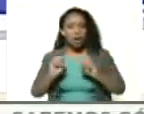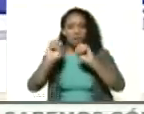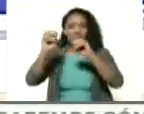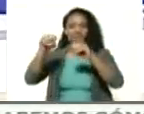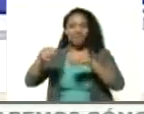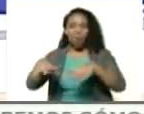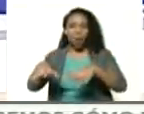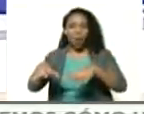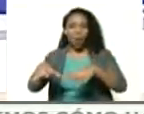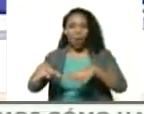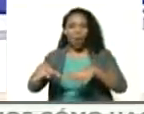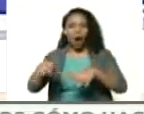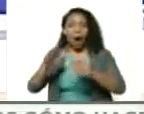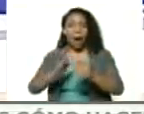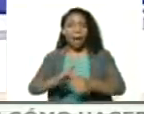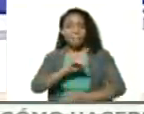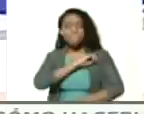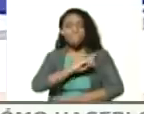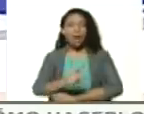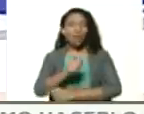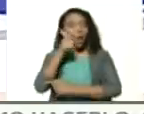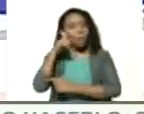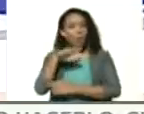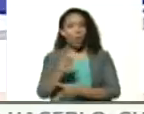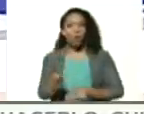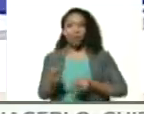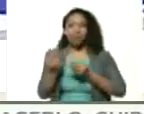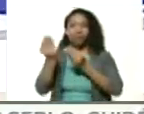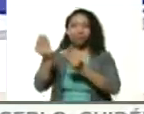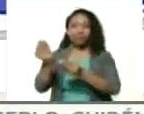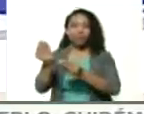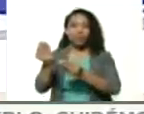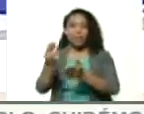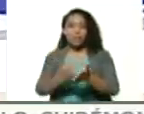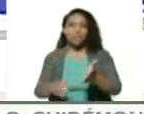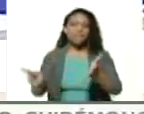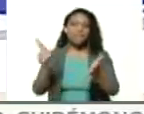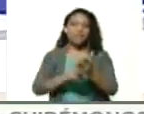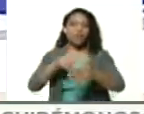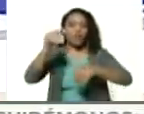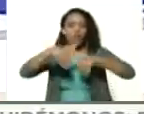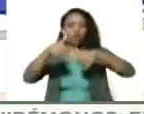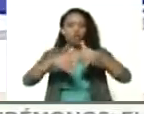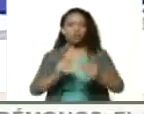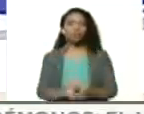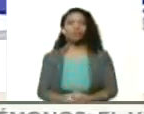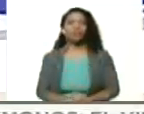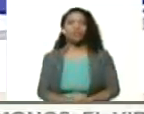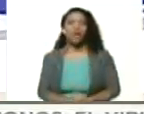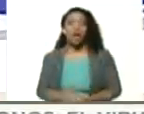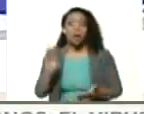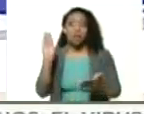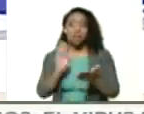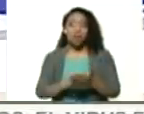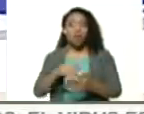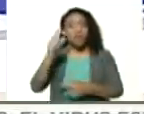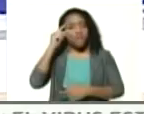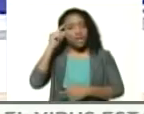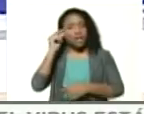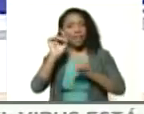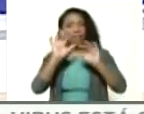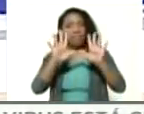renunciara al mando que el pueblo le había dado y le había ratificado con sus votos. Le pusieron fecha, 10